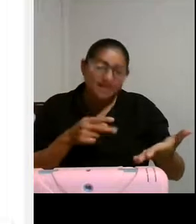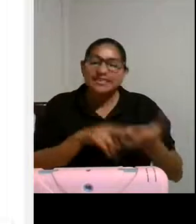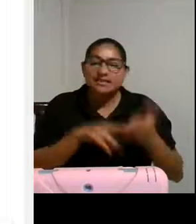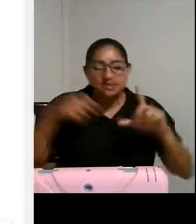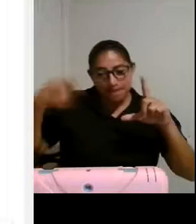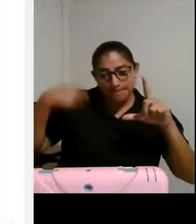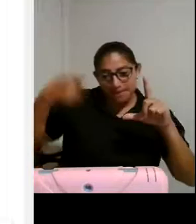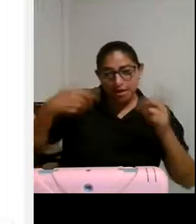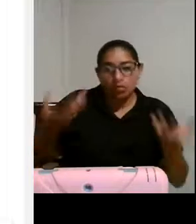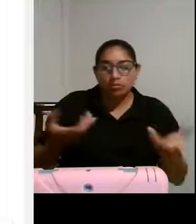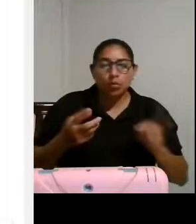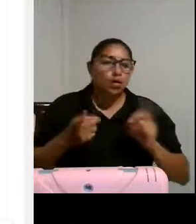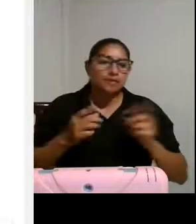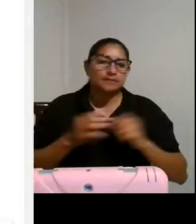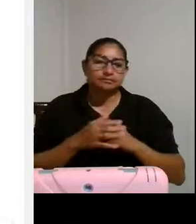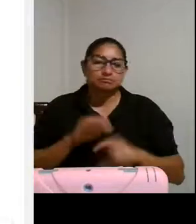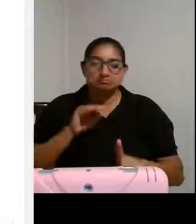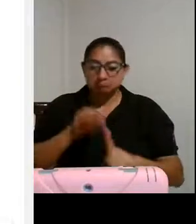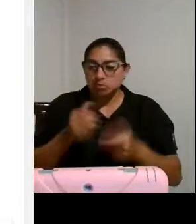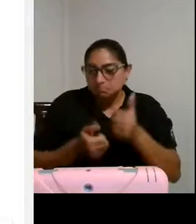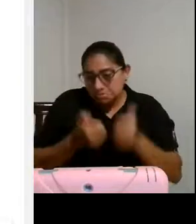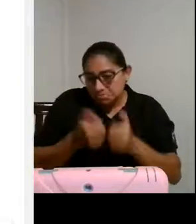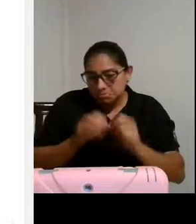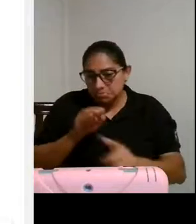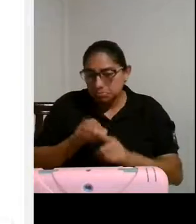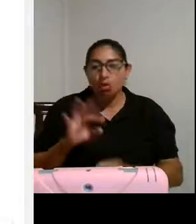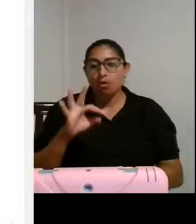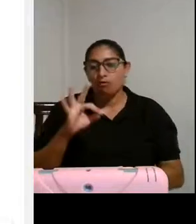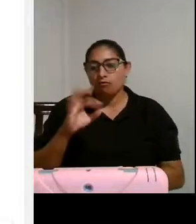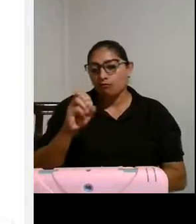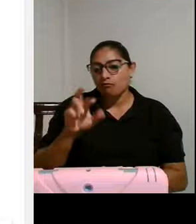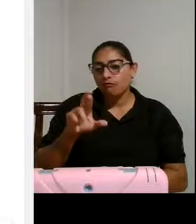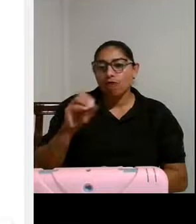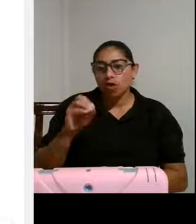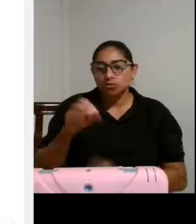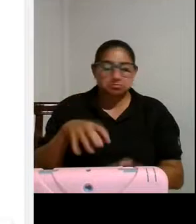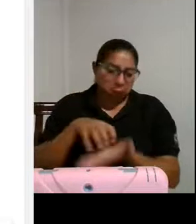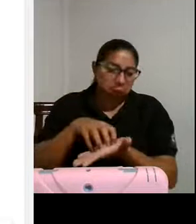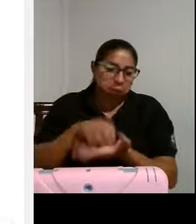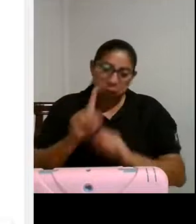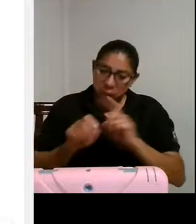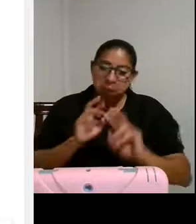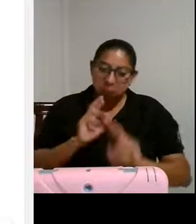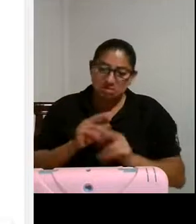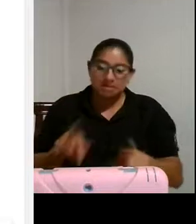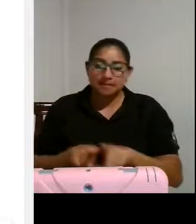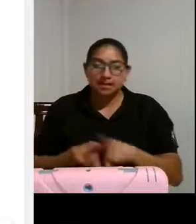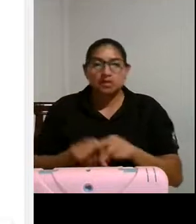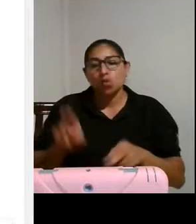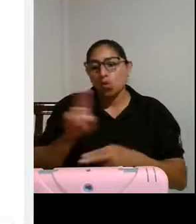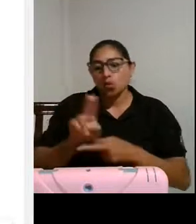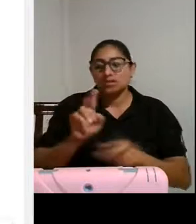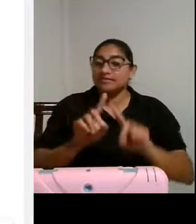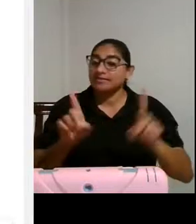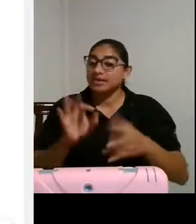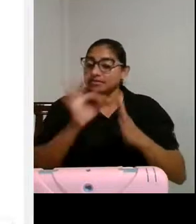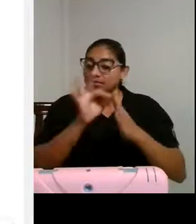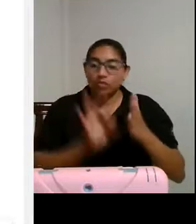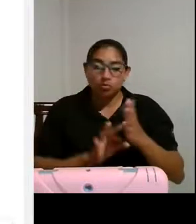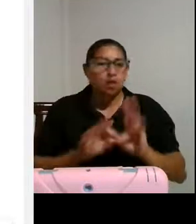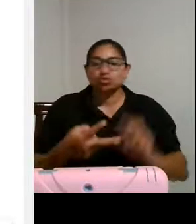video, ¿verdad? Nos escriben en la parte de foros, ahí les respondemos la duda. Digamos, ellos utilizan estas mismas fórmulas. Estas son las